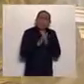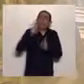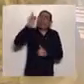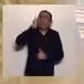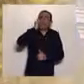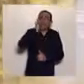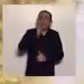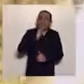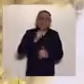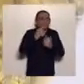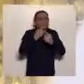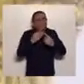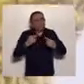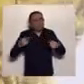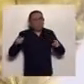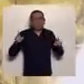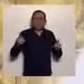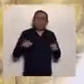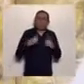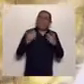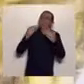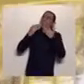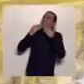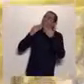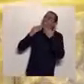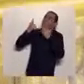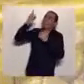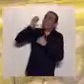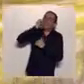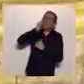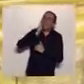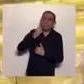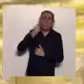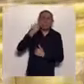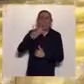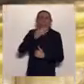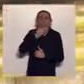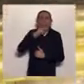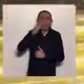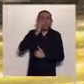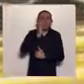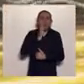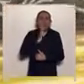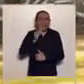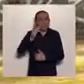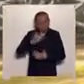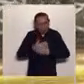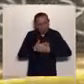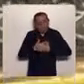poderosos. Den gracias al Señor porque es bueno, porque